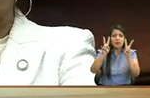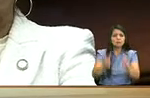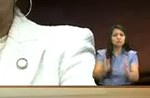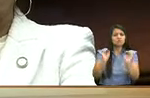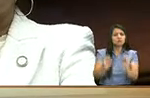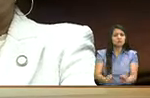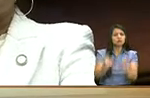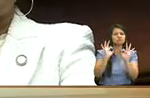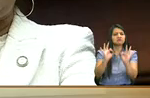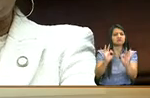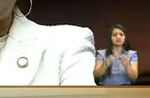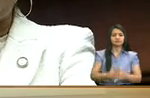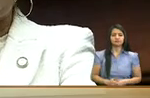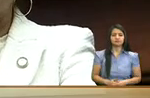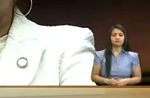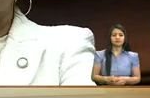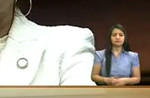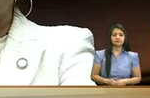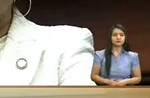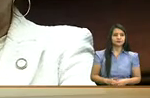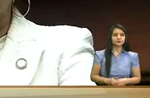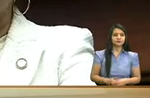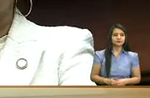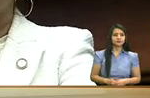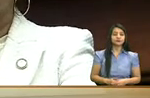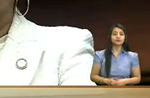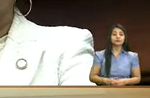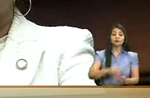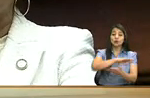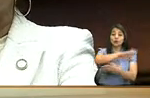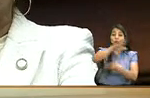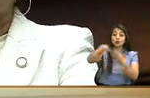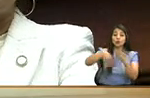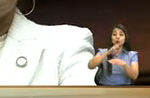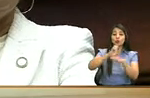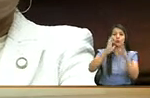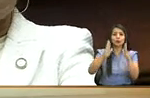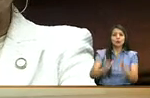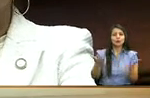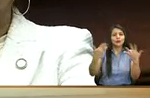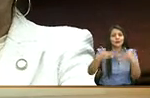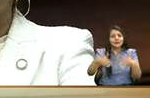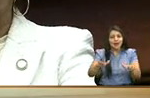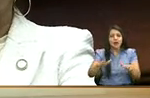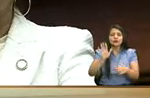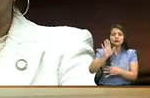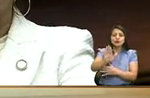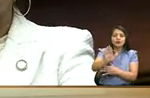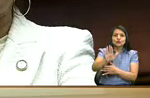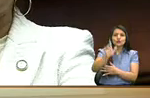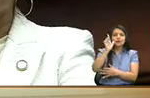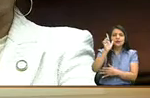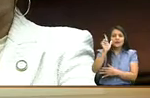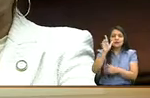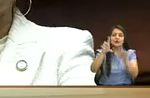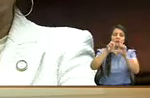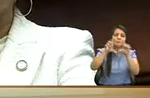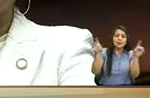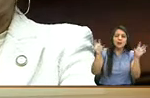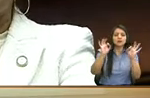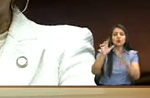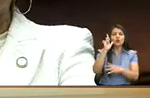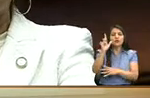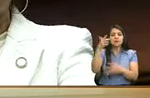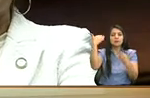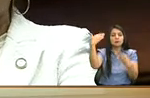corresponde. El día en que todos los ecuatorianos y todos sus líderes empresariales y